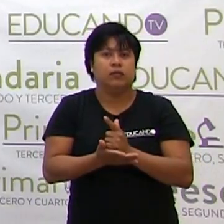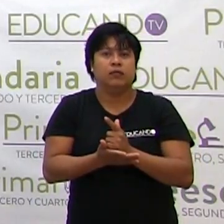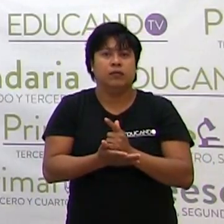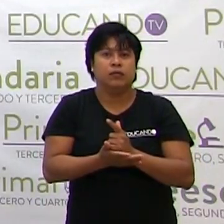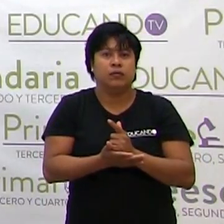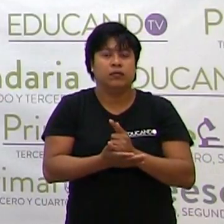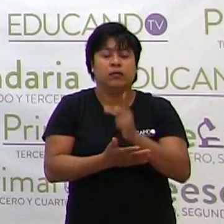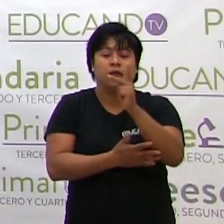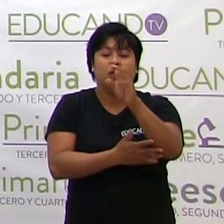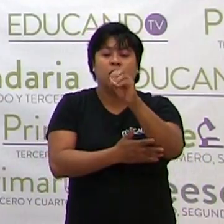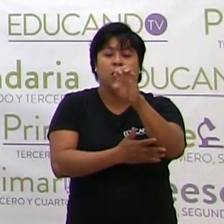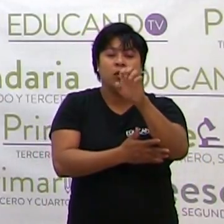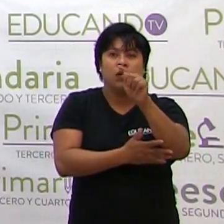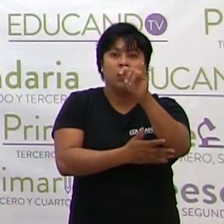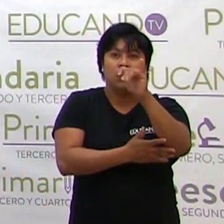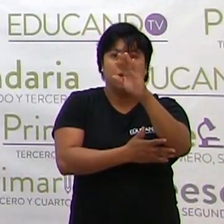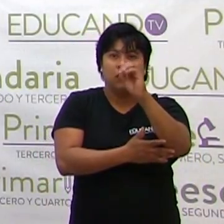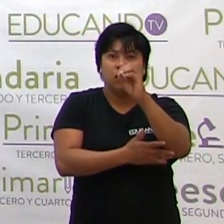poéticos.